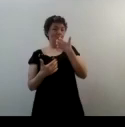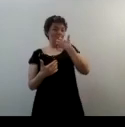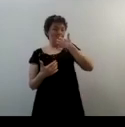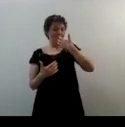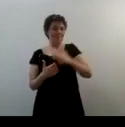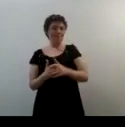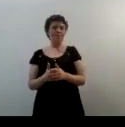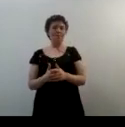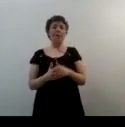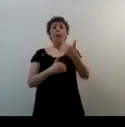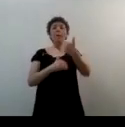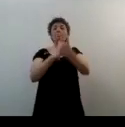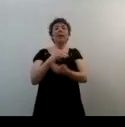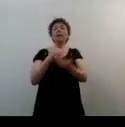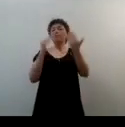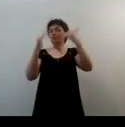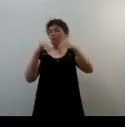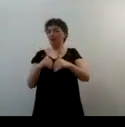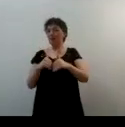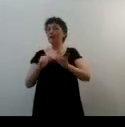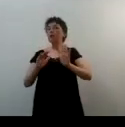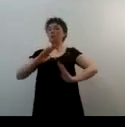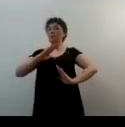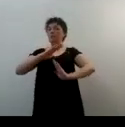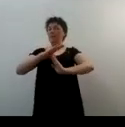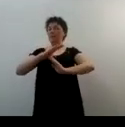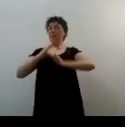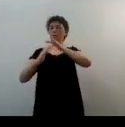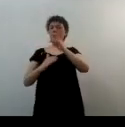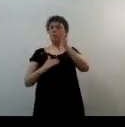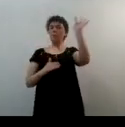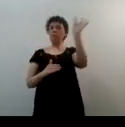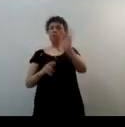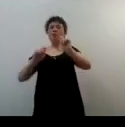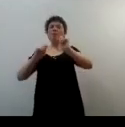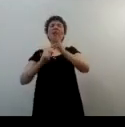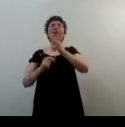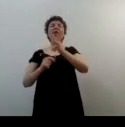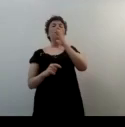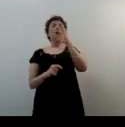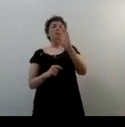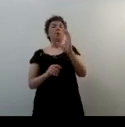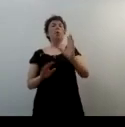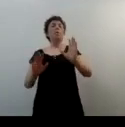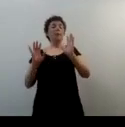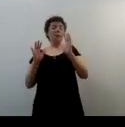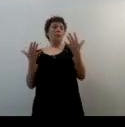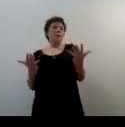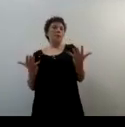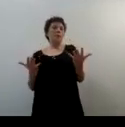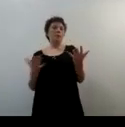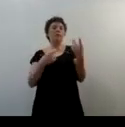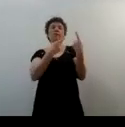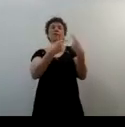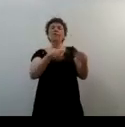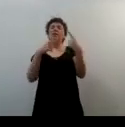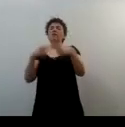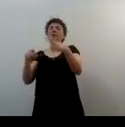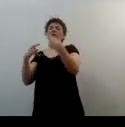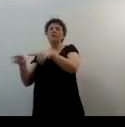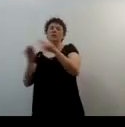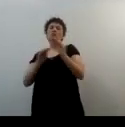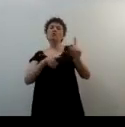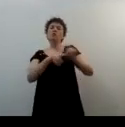paro. Y me paro porque todo esto te aporta carbohidrato, pero claro, o sea, son diferentes tipos de carbohidrato. Una cosa